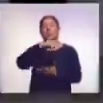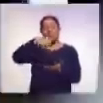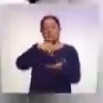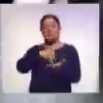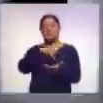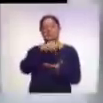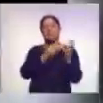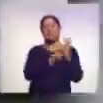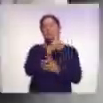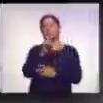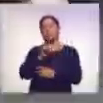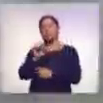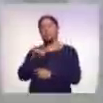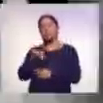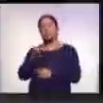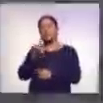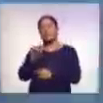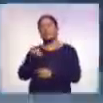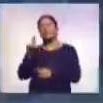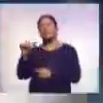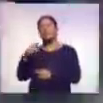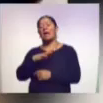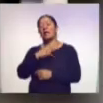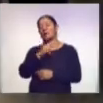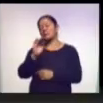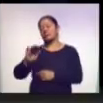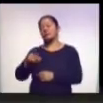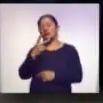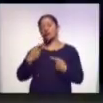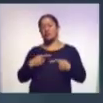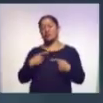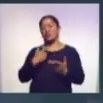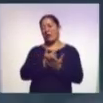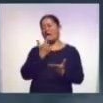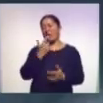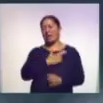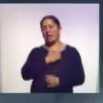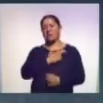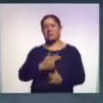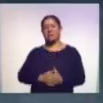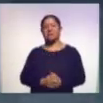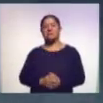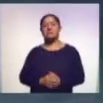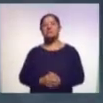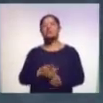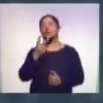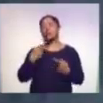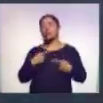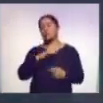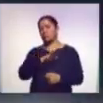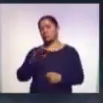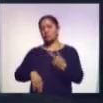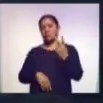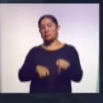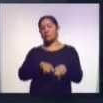8, luego que este jueves fallecieron 2 personas que resultaron heridas de gravedad. Las dos últimas víctimas mortales son dos